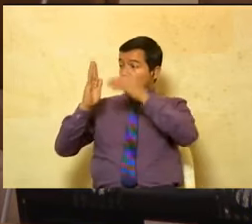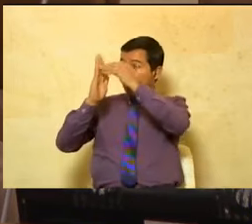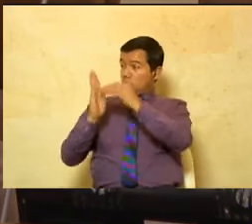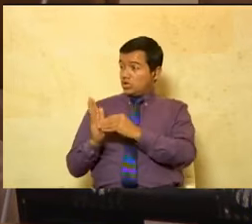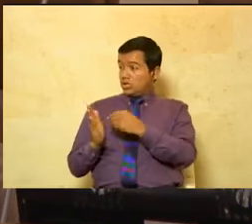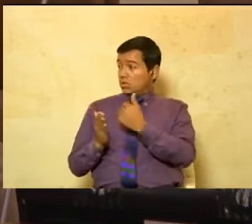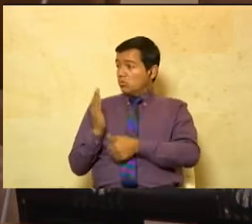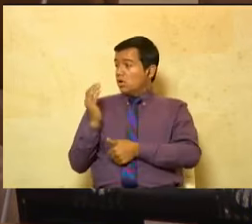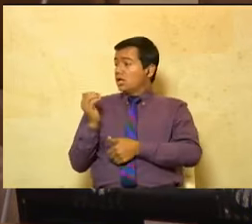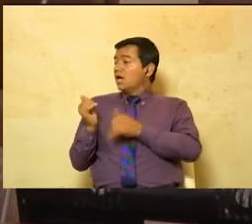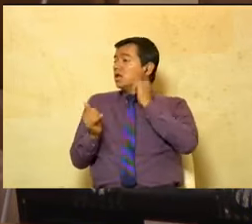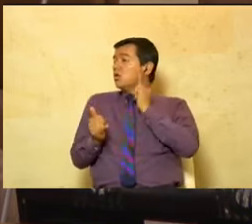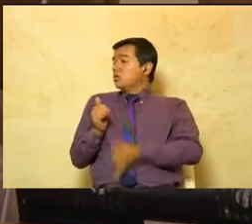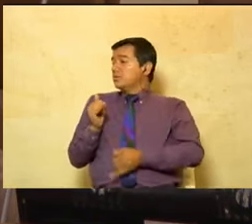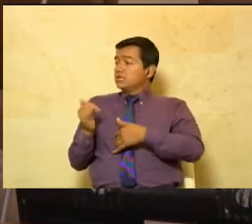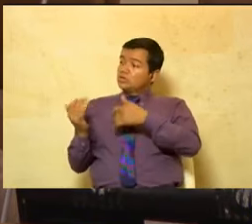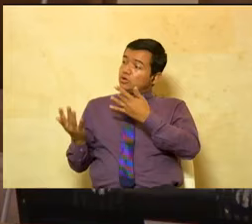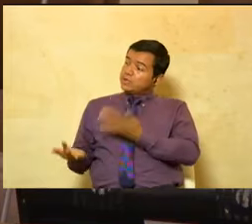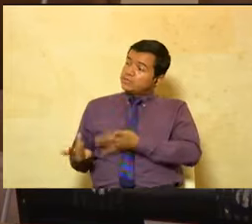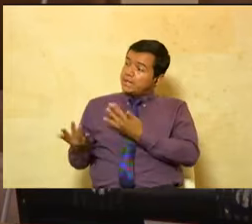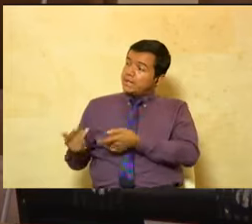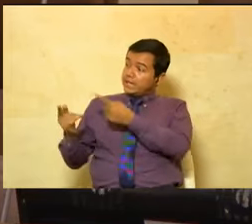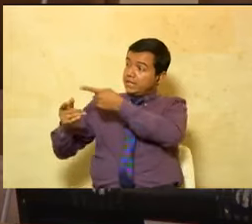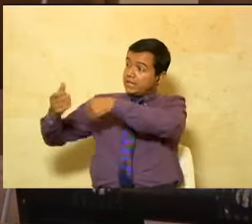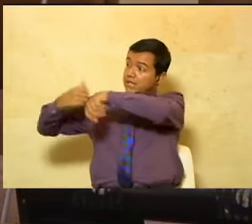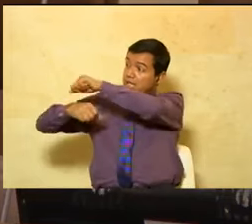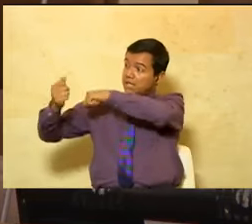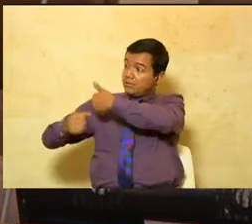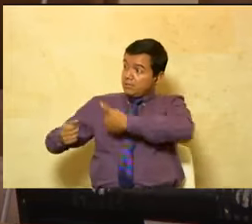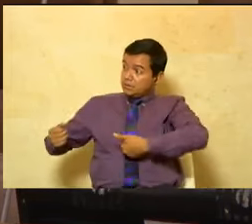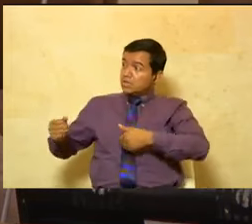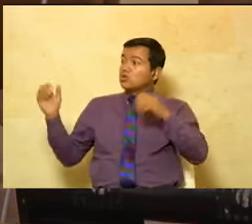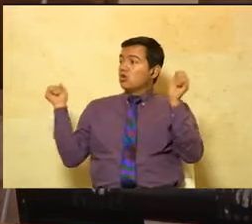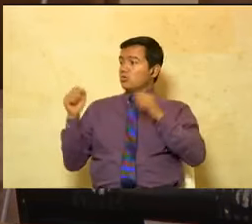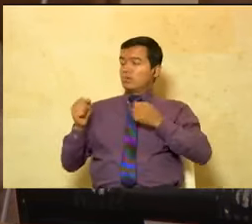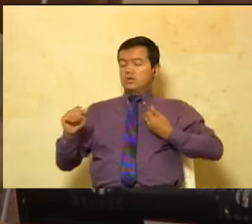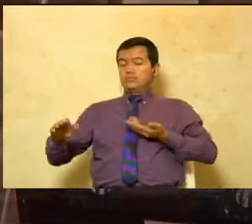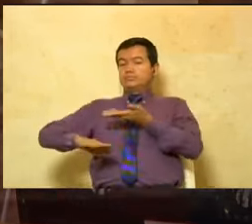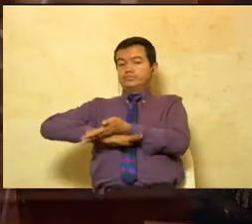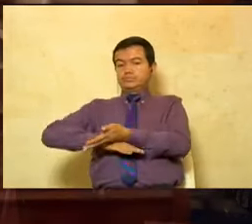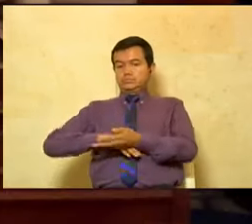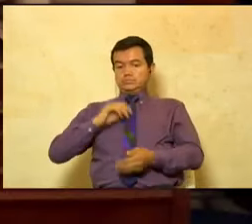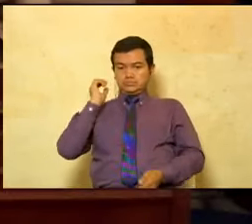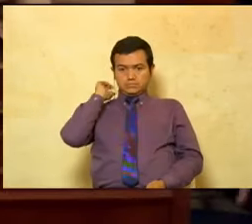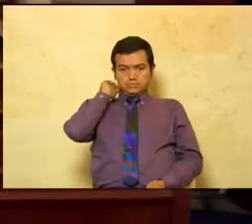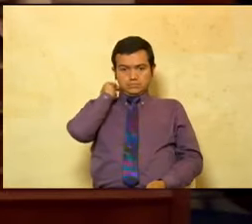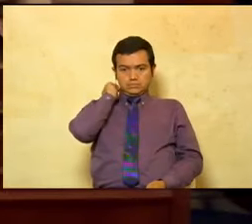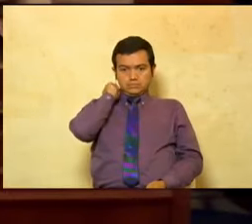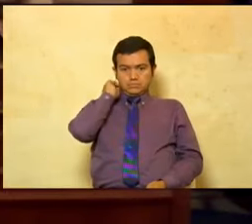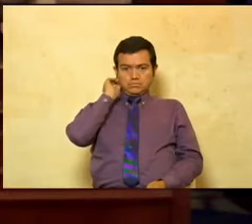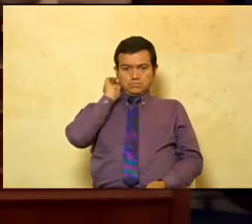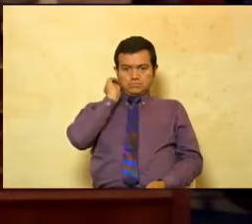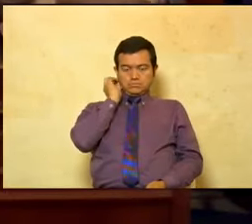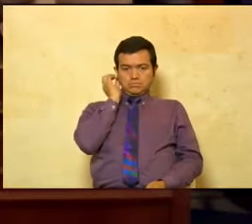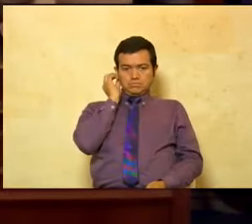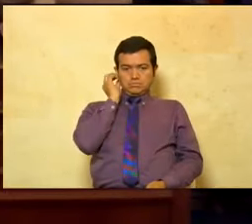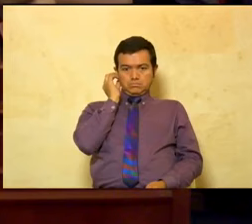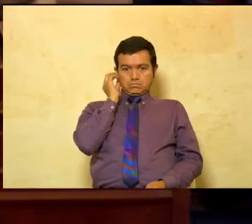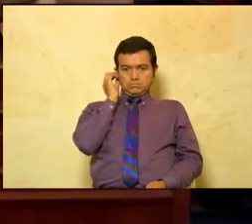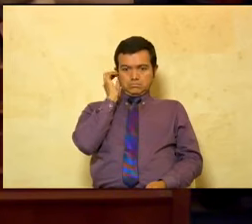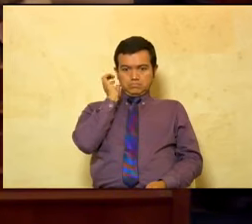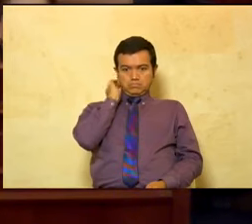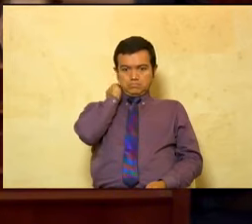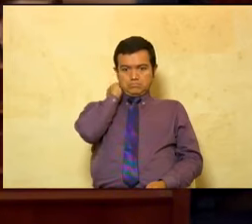esperaré hasta que él ya no sea presidente para tramitar ese proyecto Gracias bueno señor